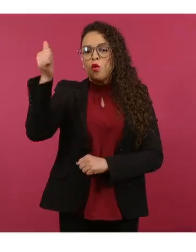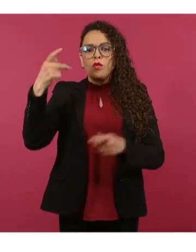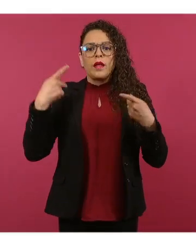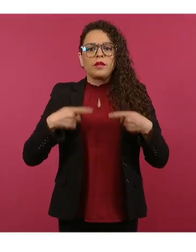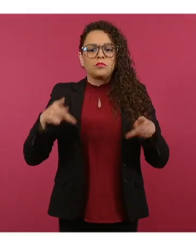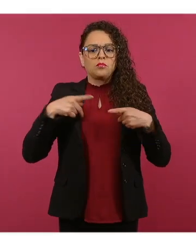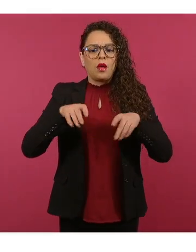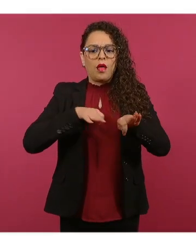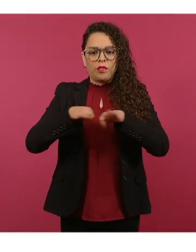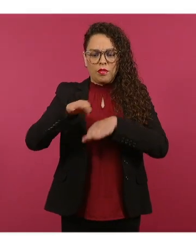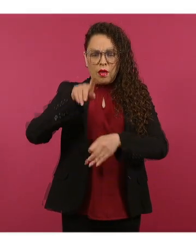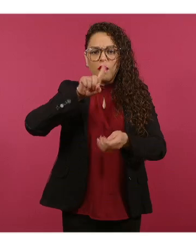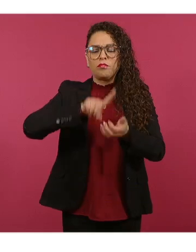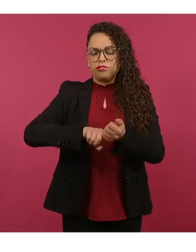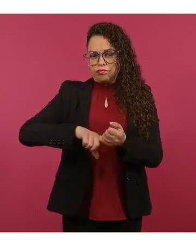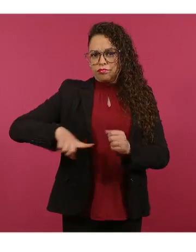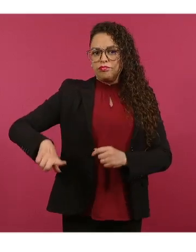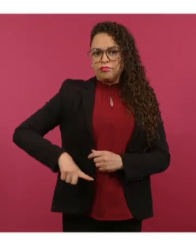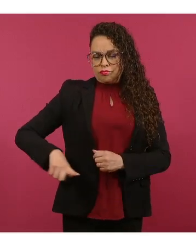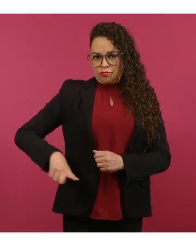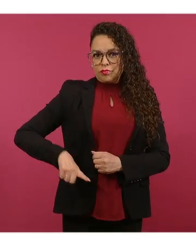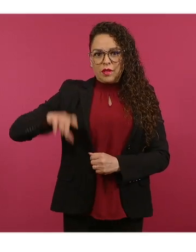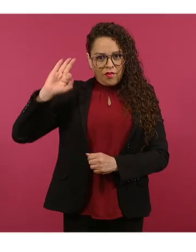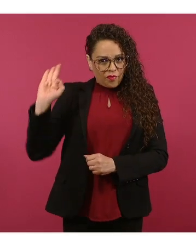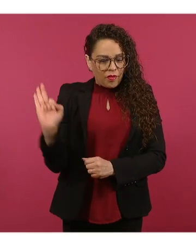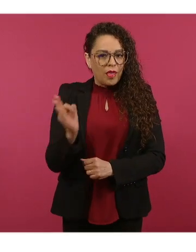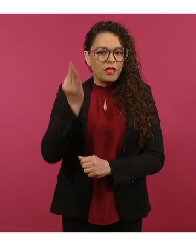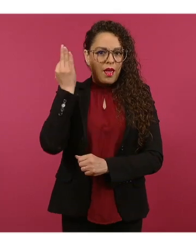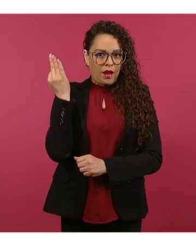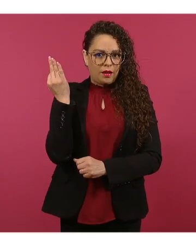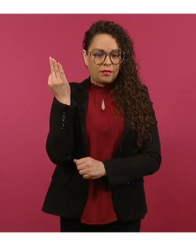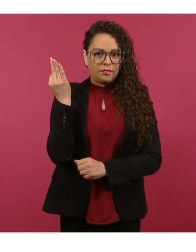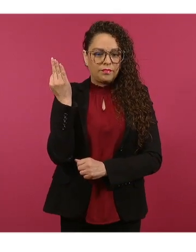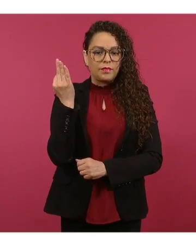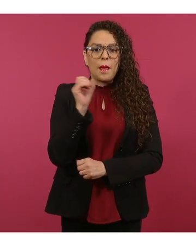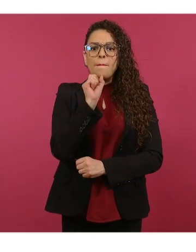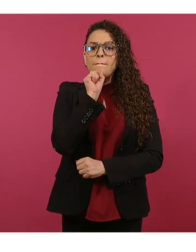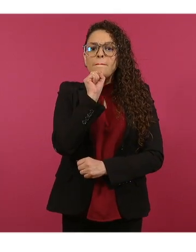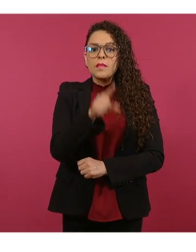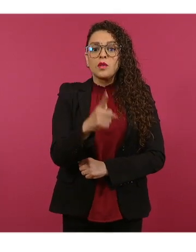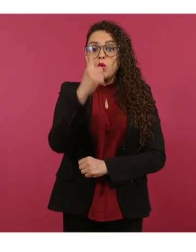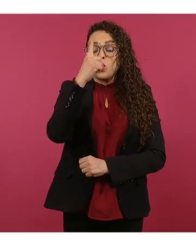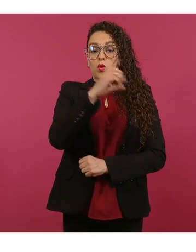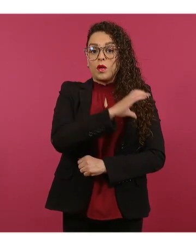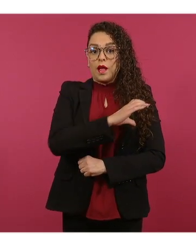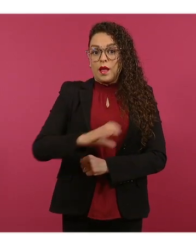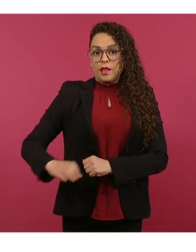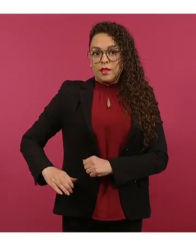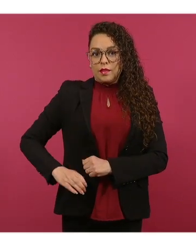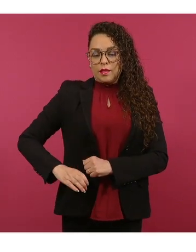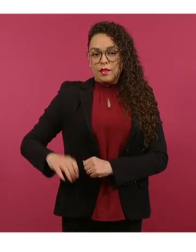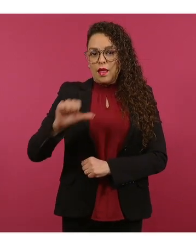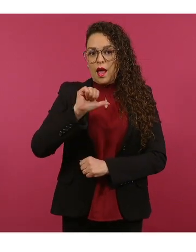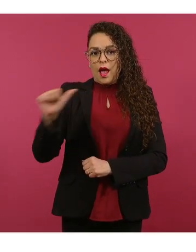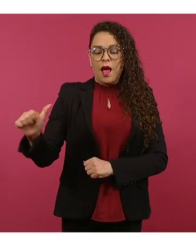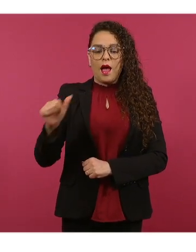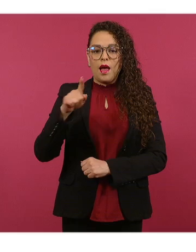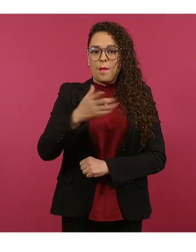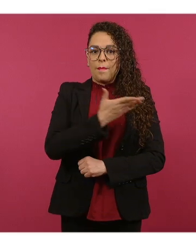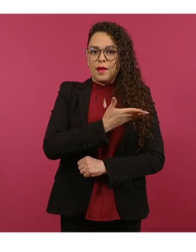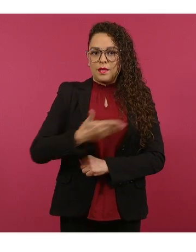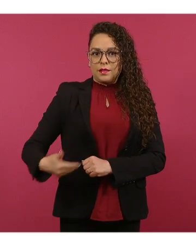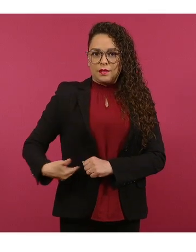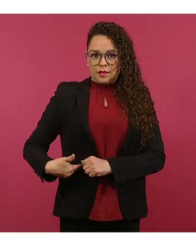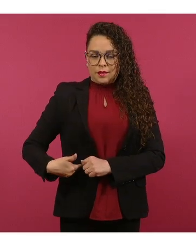Funcionarios de la Administración Pública Federal, pero también a una candidata a la presidencia. Así